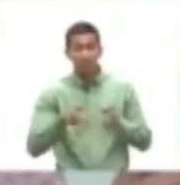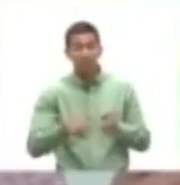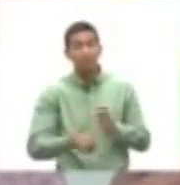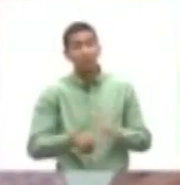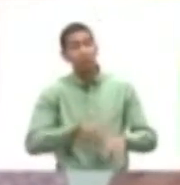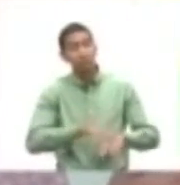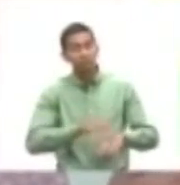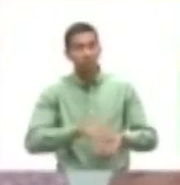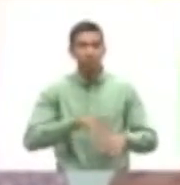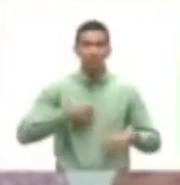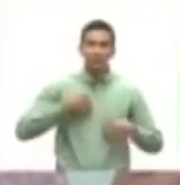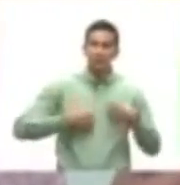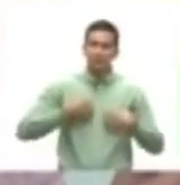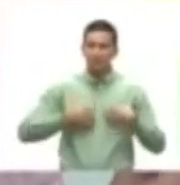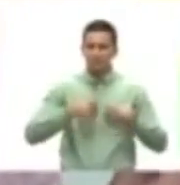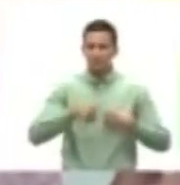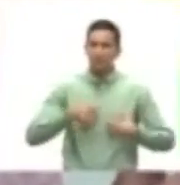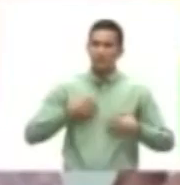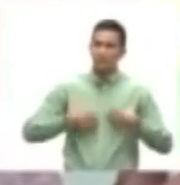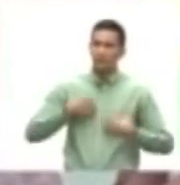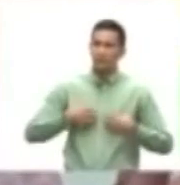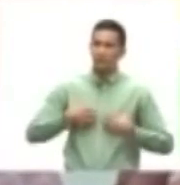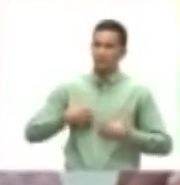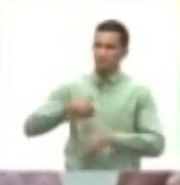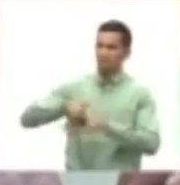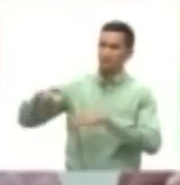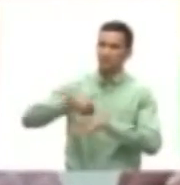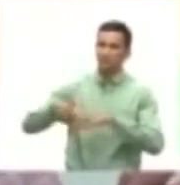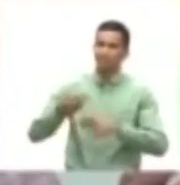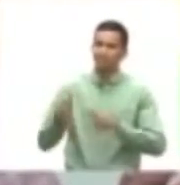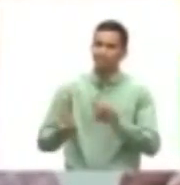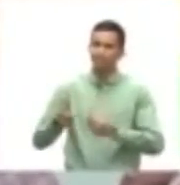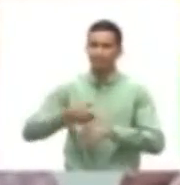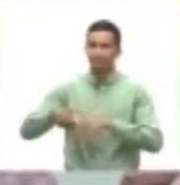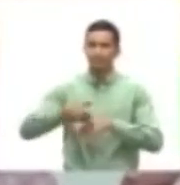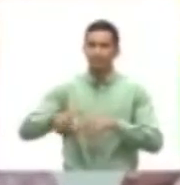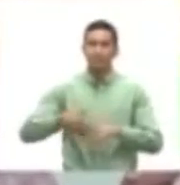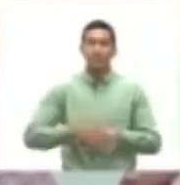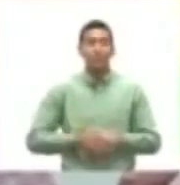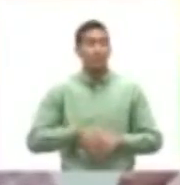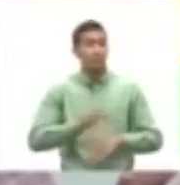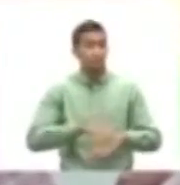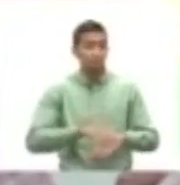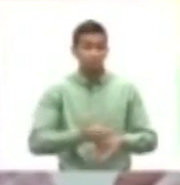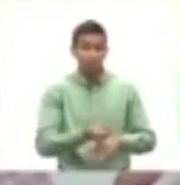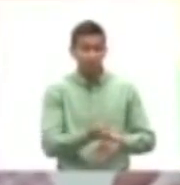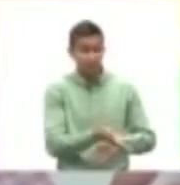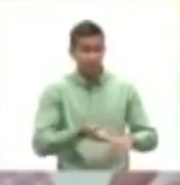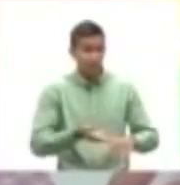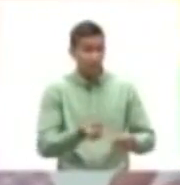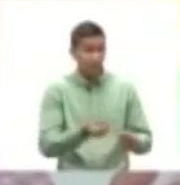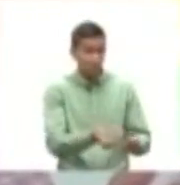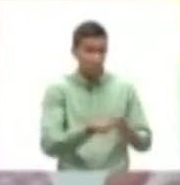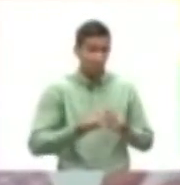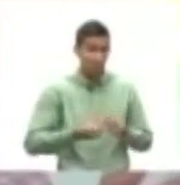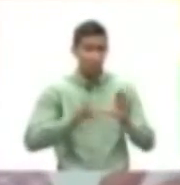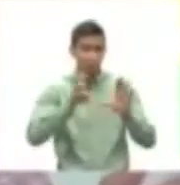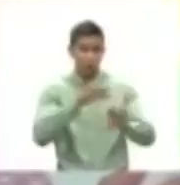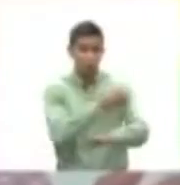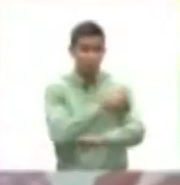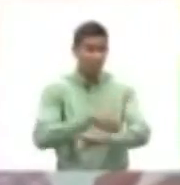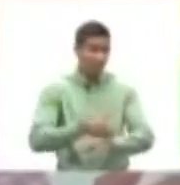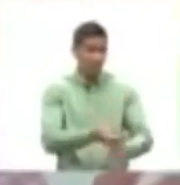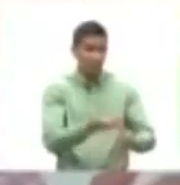le hacían esta exigencia de dinero, manifestándole que si no entregaba estos 8 millones, iban